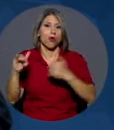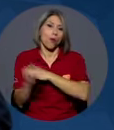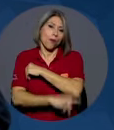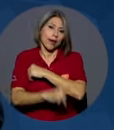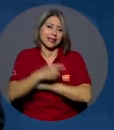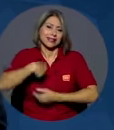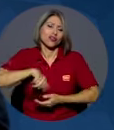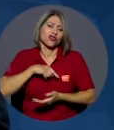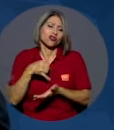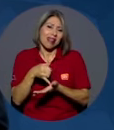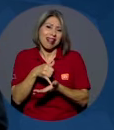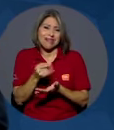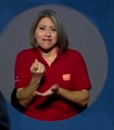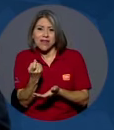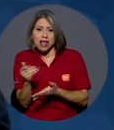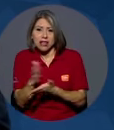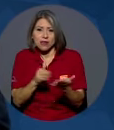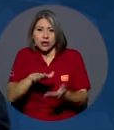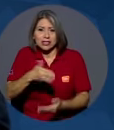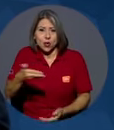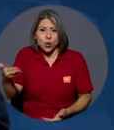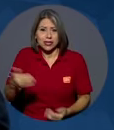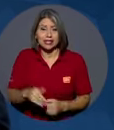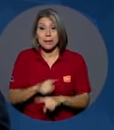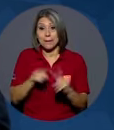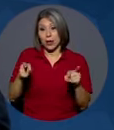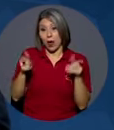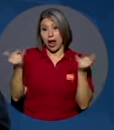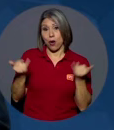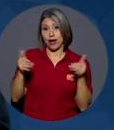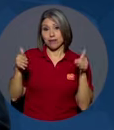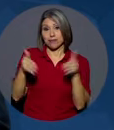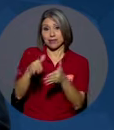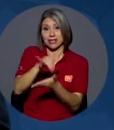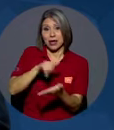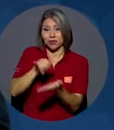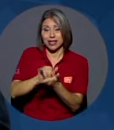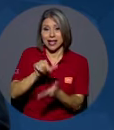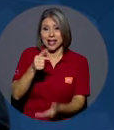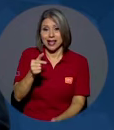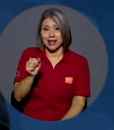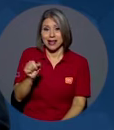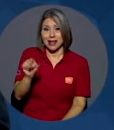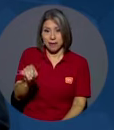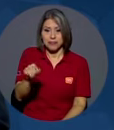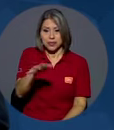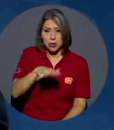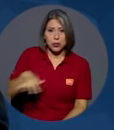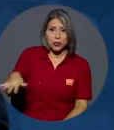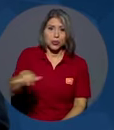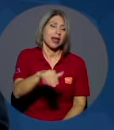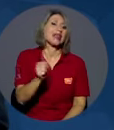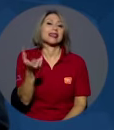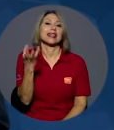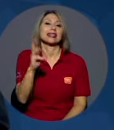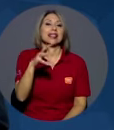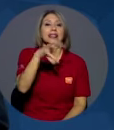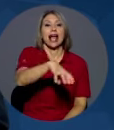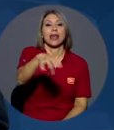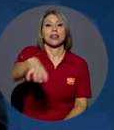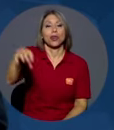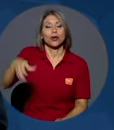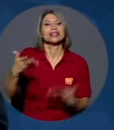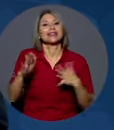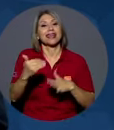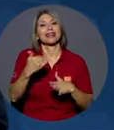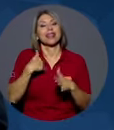tenemos algunas deficiencias. En la gran área metropolitana, que es la región que estamos abordando, 16 cantones tienen